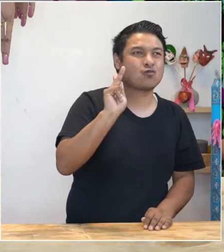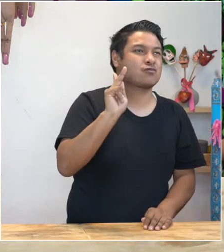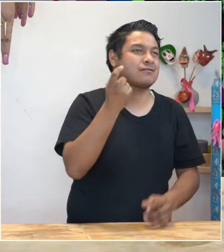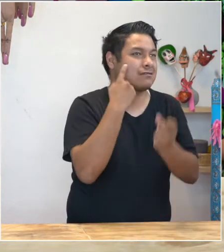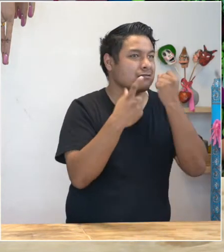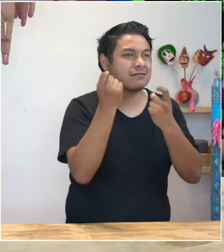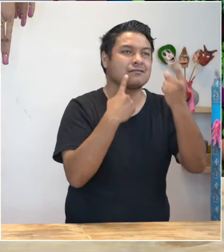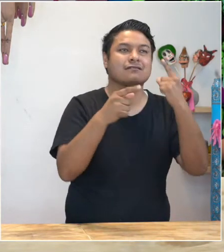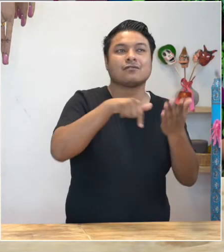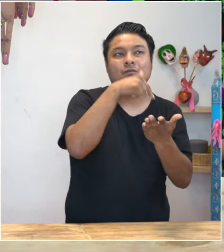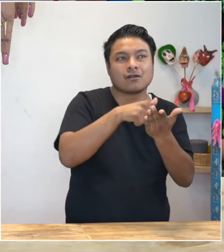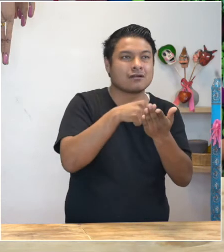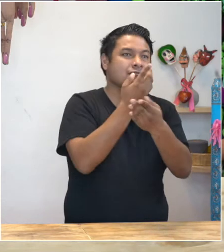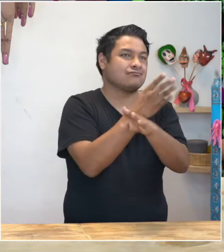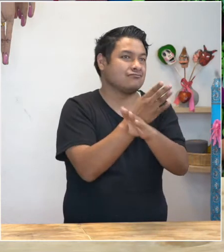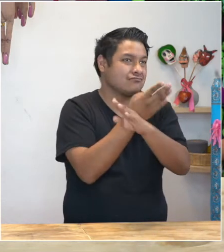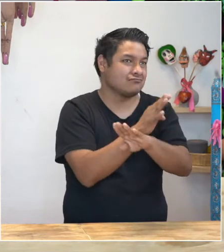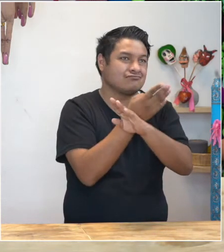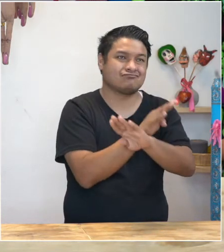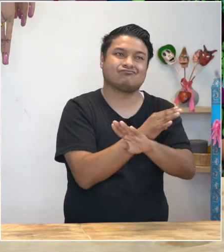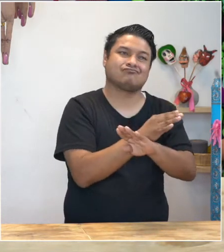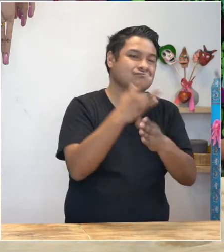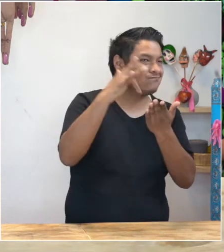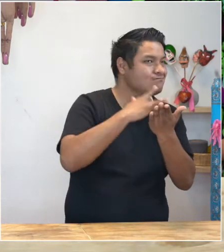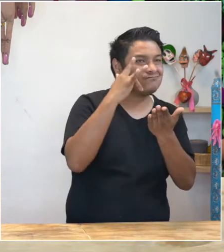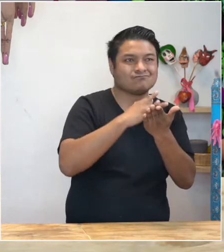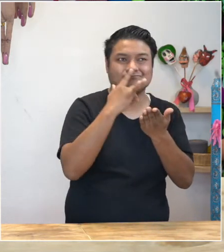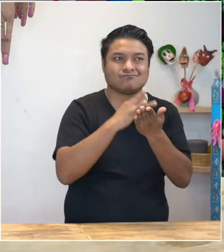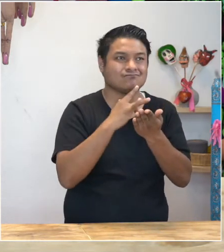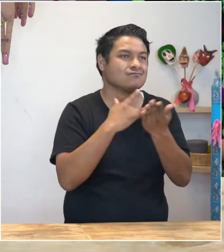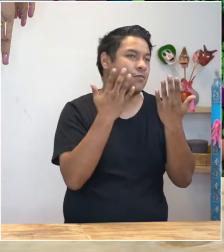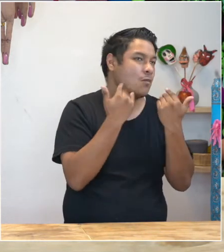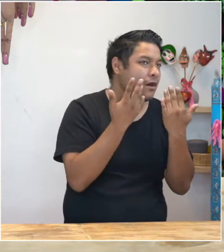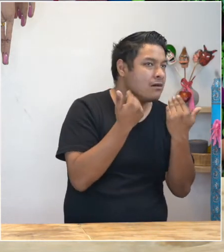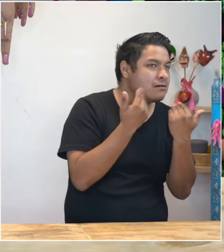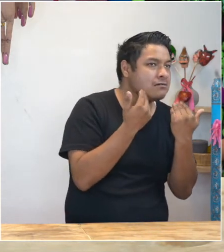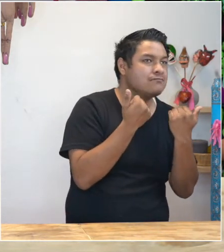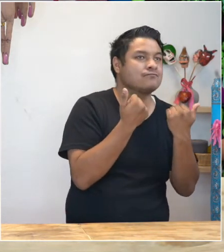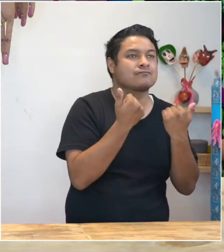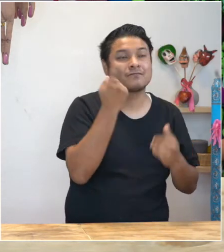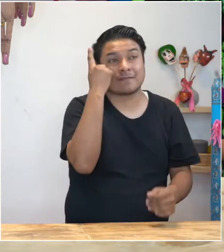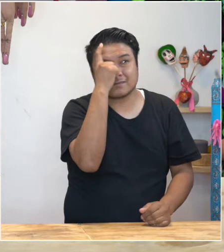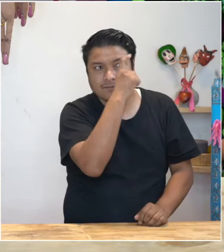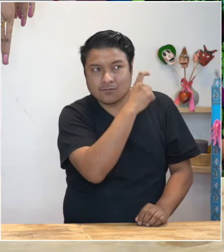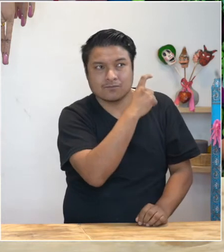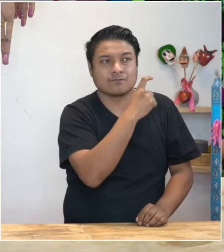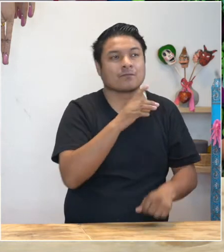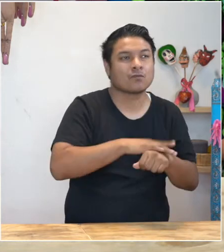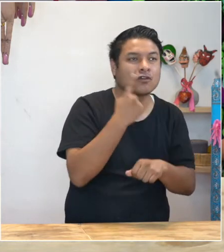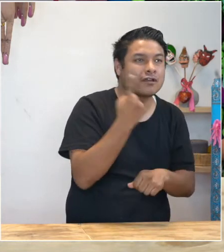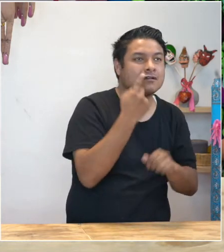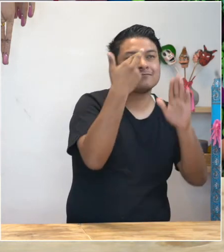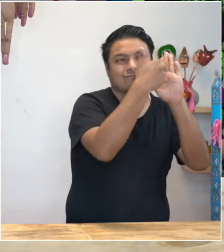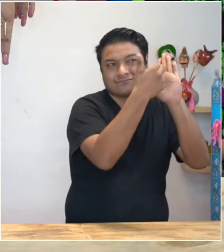luchando por esto, sigan luchando en pro de la inclusión y de hacer que todas las personas de verdad se sientan en un